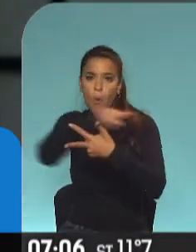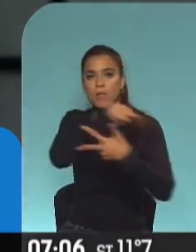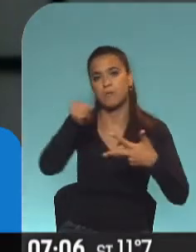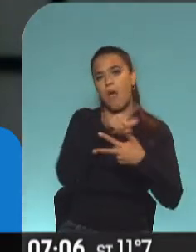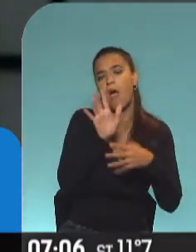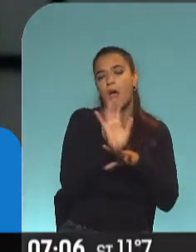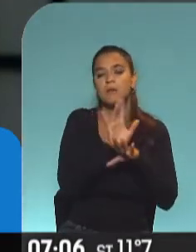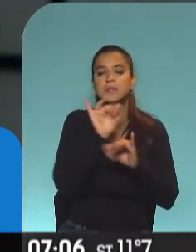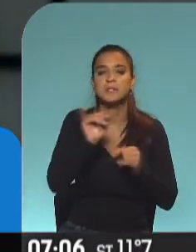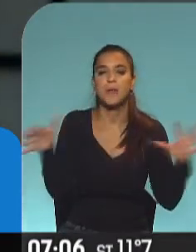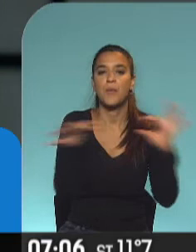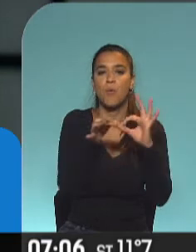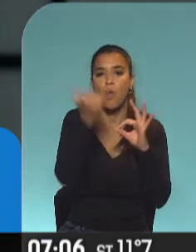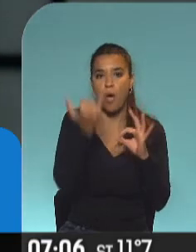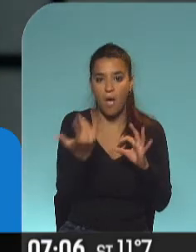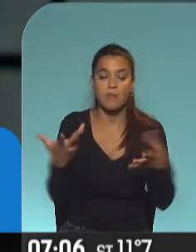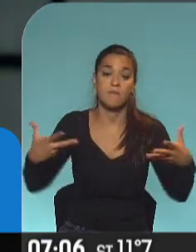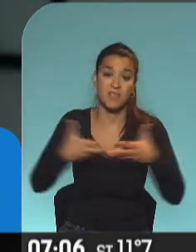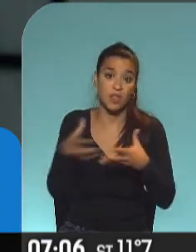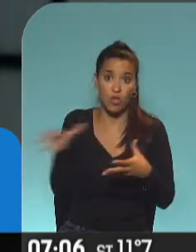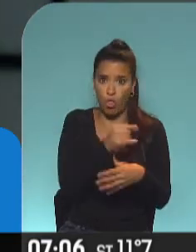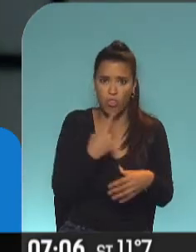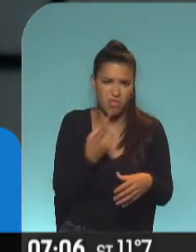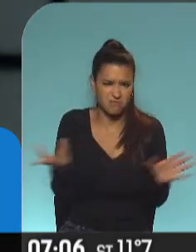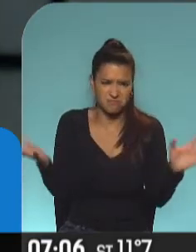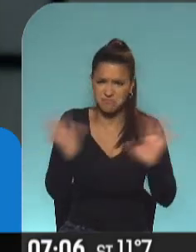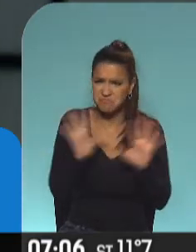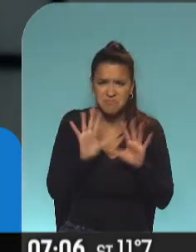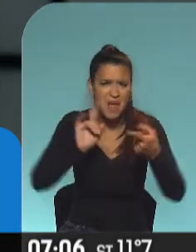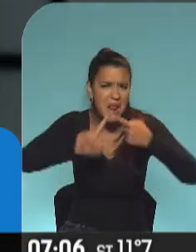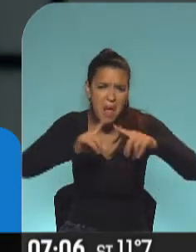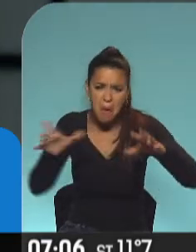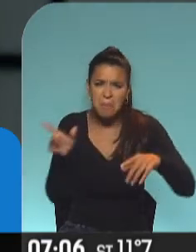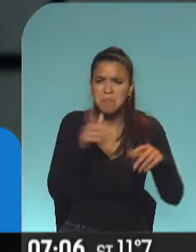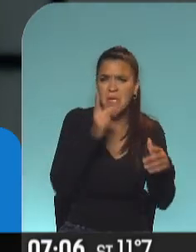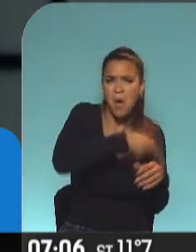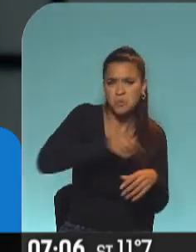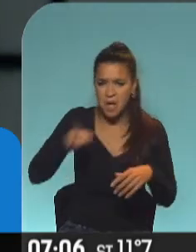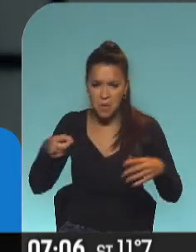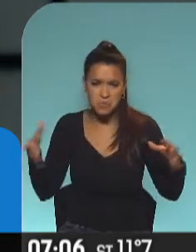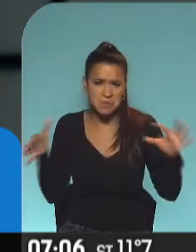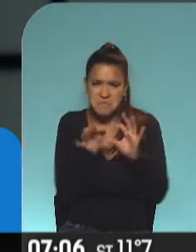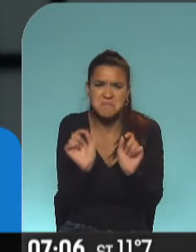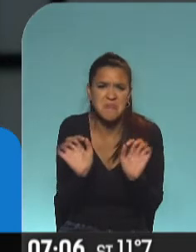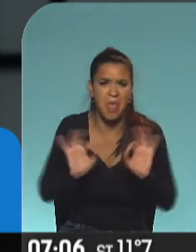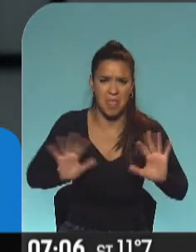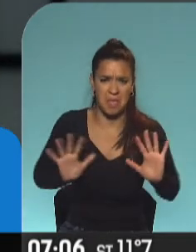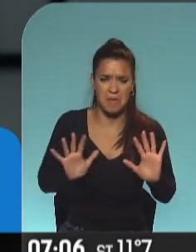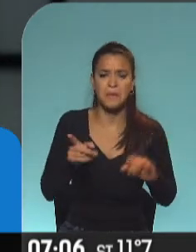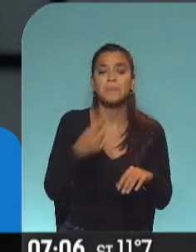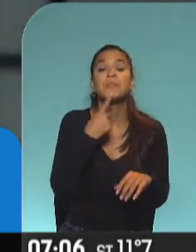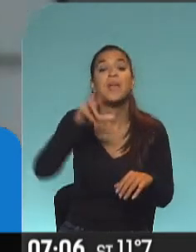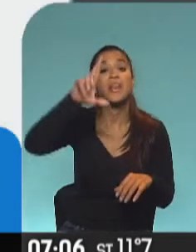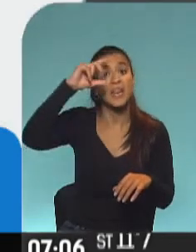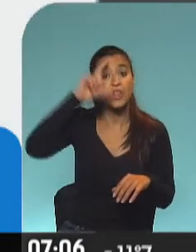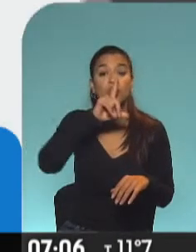Desde, obviamente desde el Frente de Todos insisten en que no hay ninguna relación entre una causa y la otra. Vamos a ver precisamente lo que decía Cristian